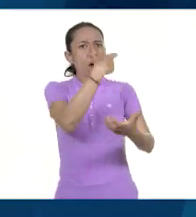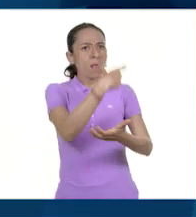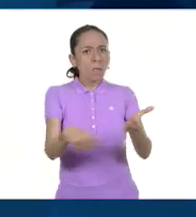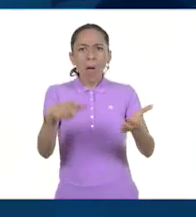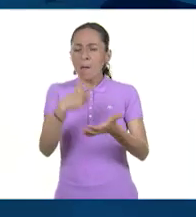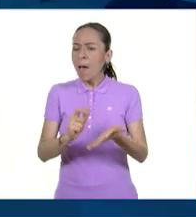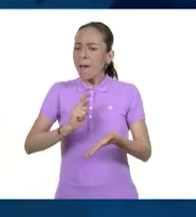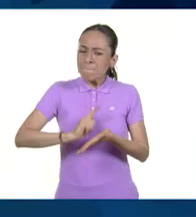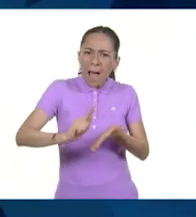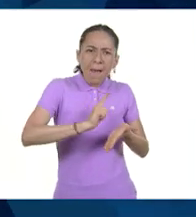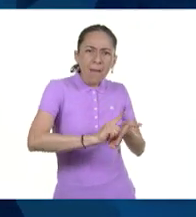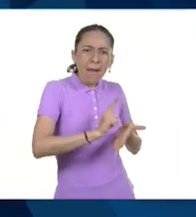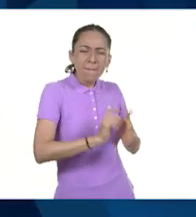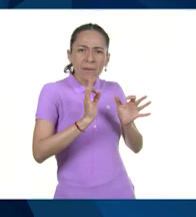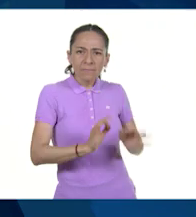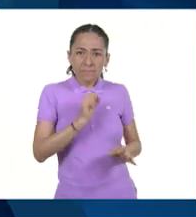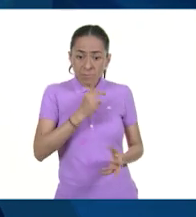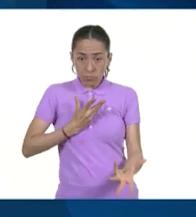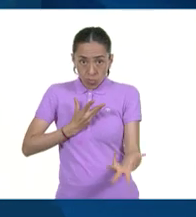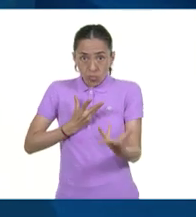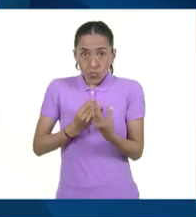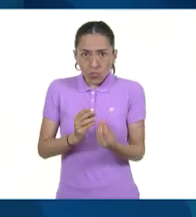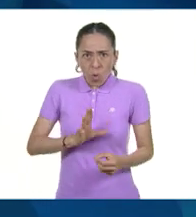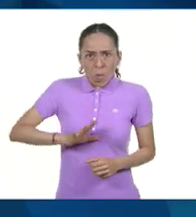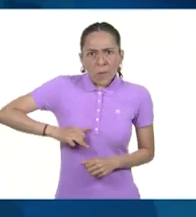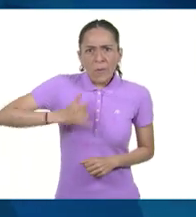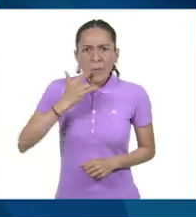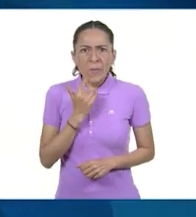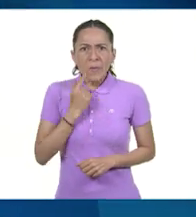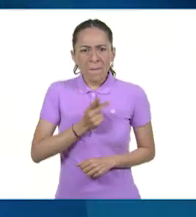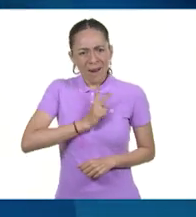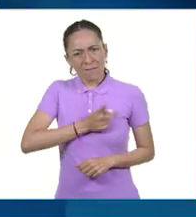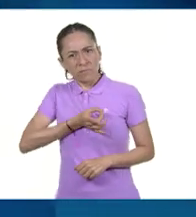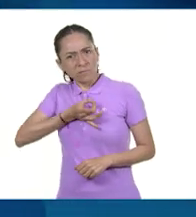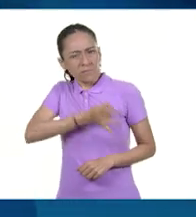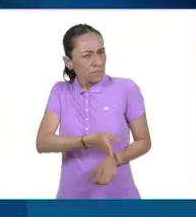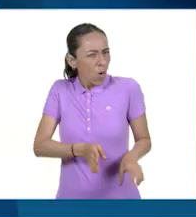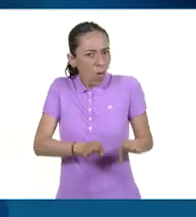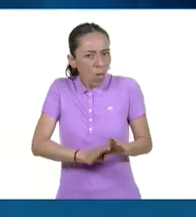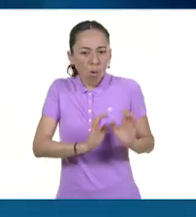Sigamos luchando juntos contra este virus, cuidándonos los unos a los otros.